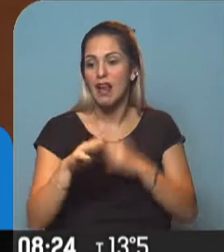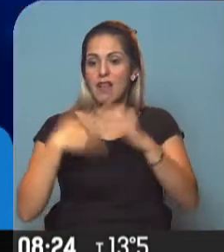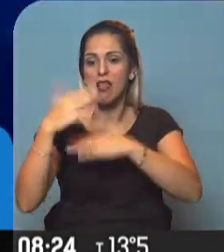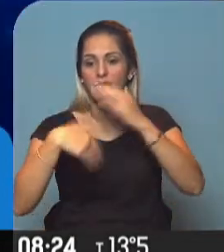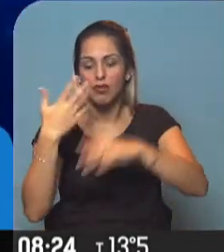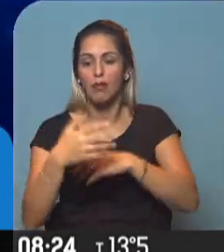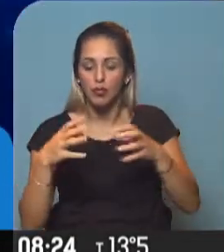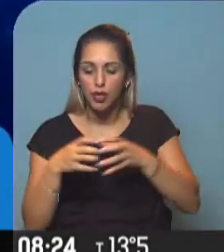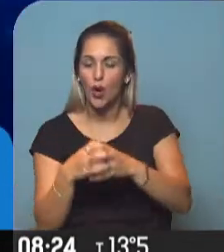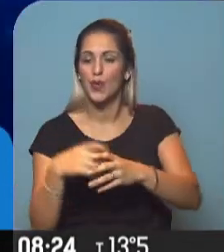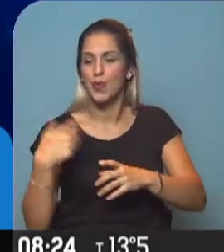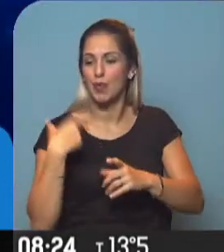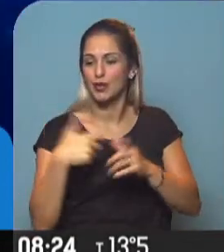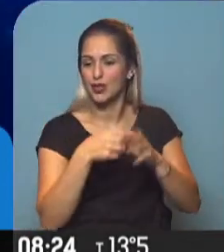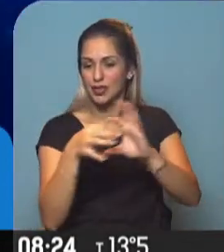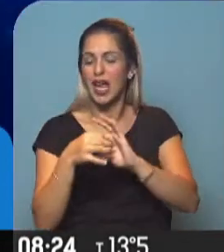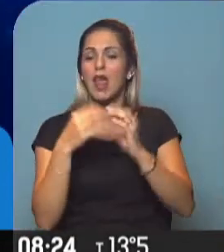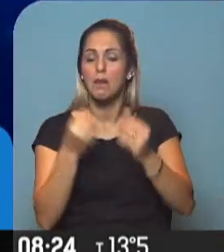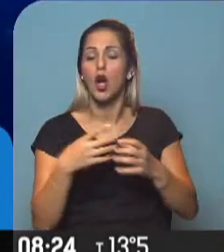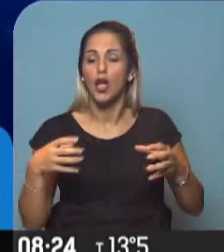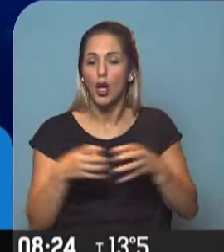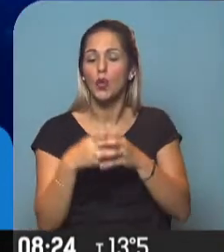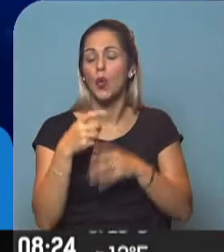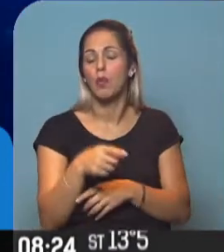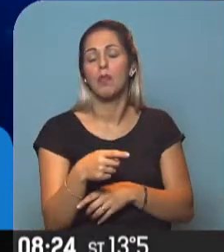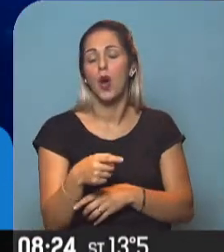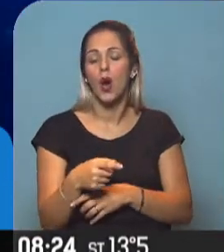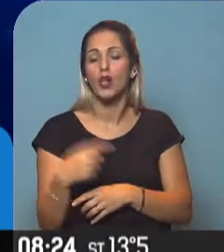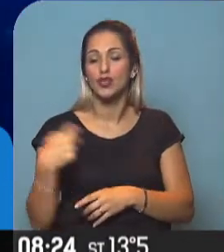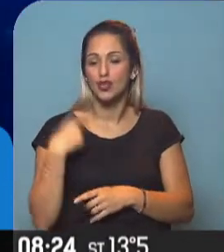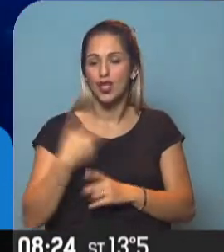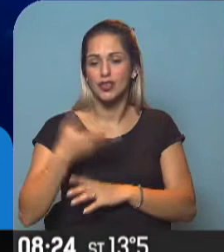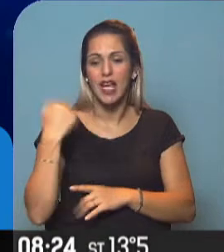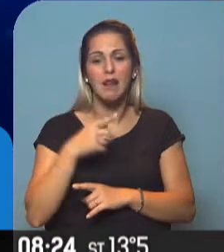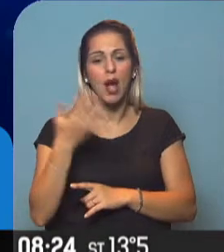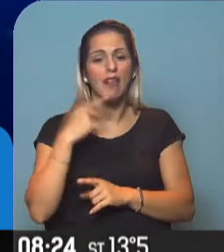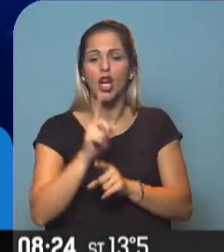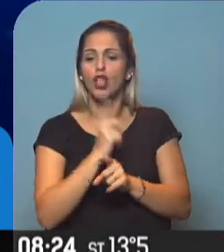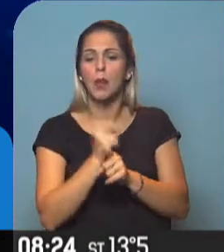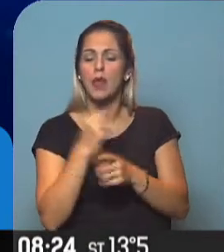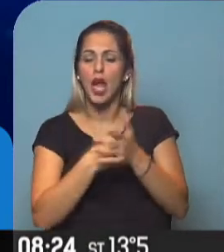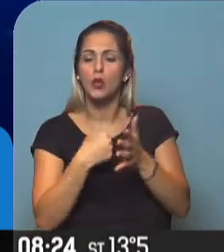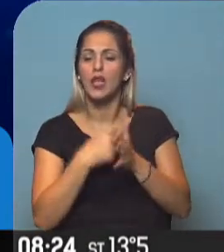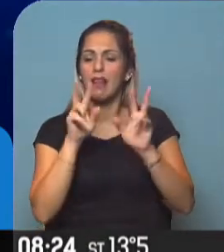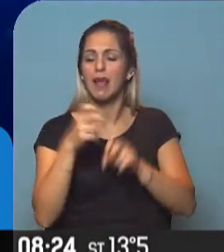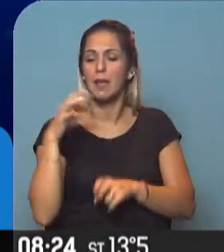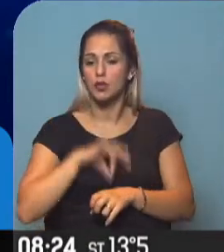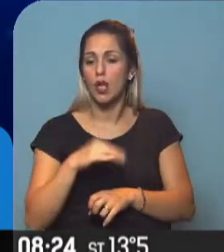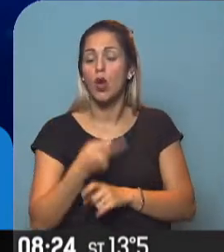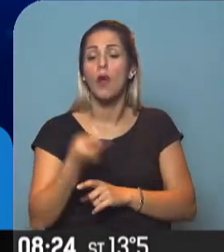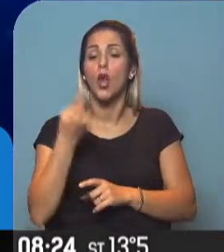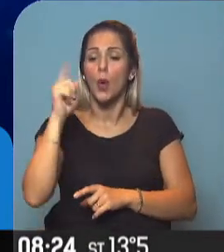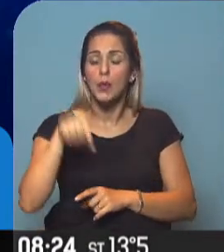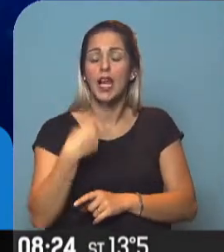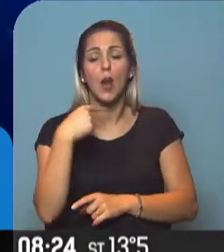claro porque la obra social la mutual no permitía lucha por los salarios cuando vino las primeras crisis que